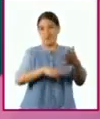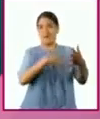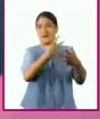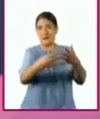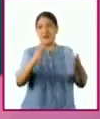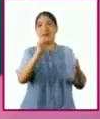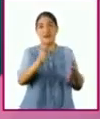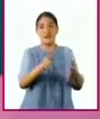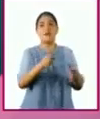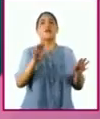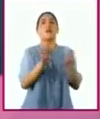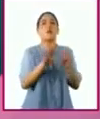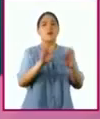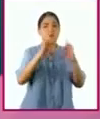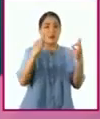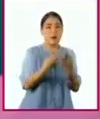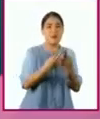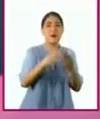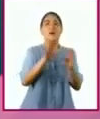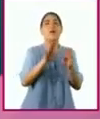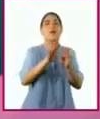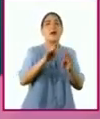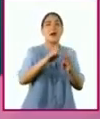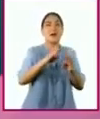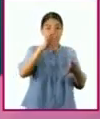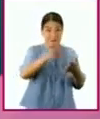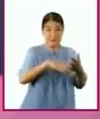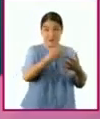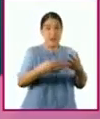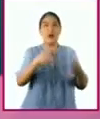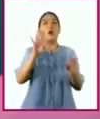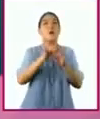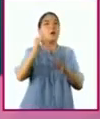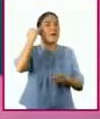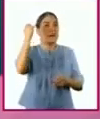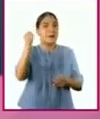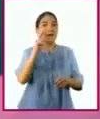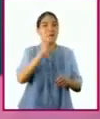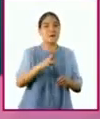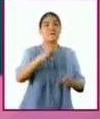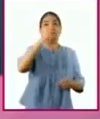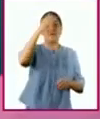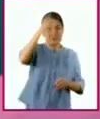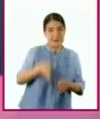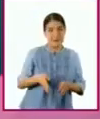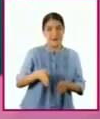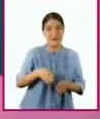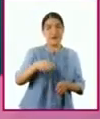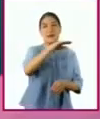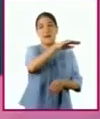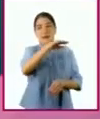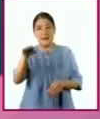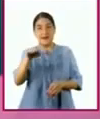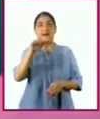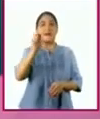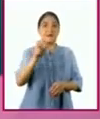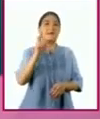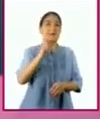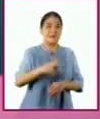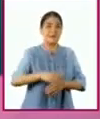que está formada por líneas imaginarias paralelas en sentido horizontal y meridianas en sentido